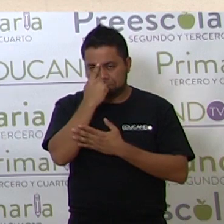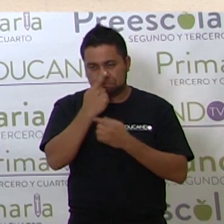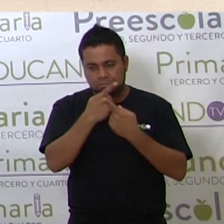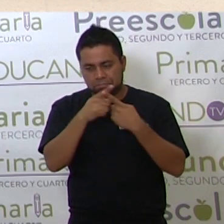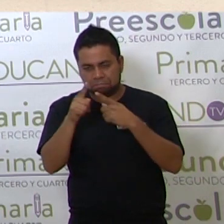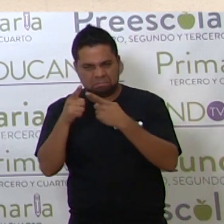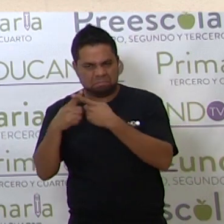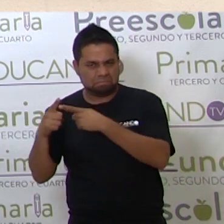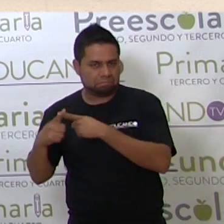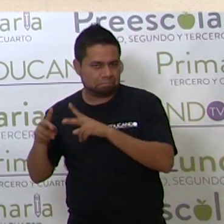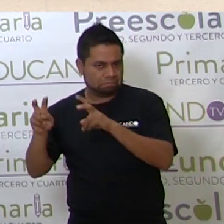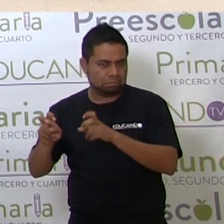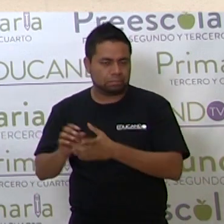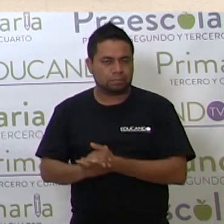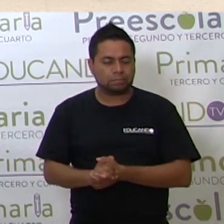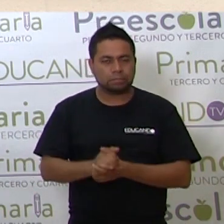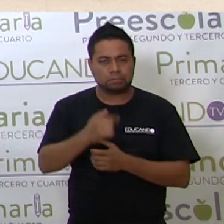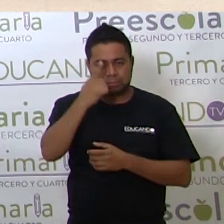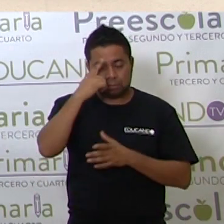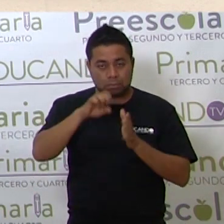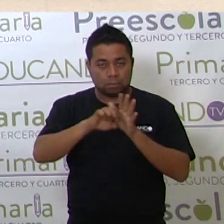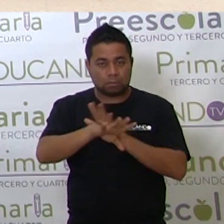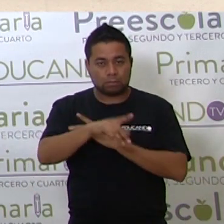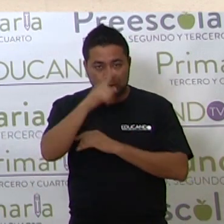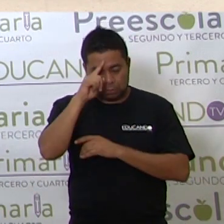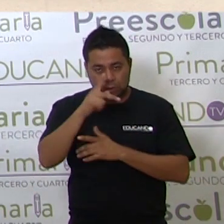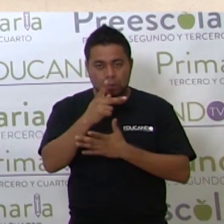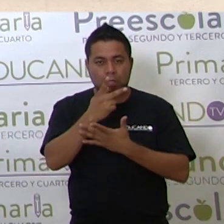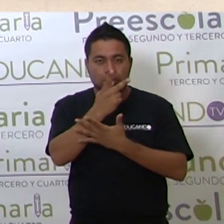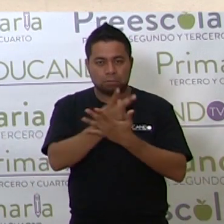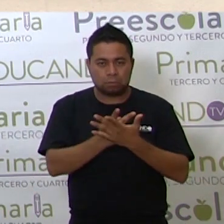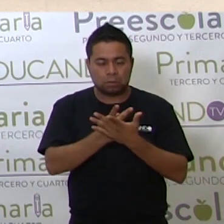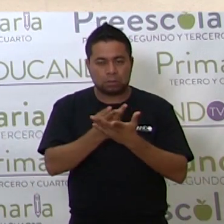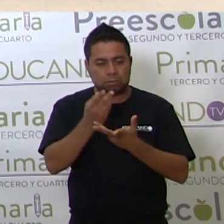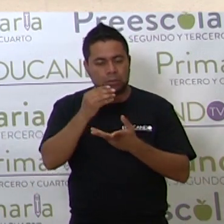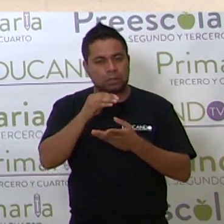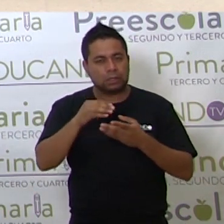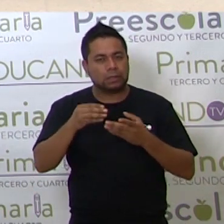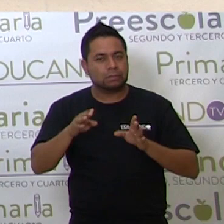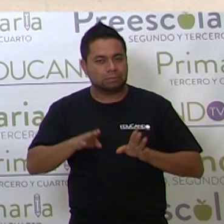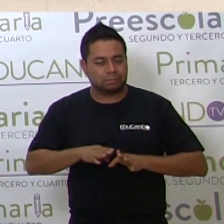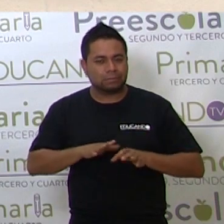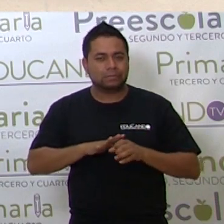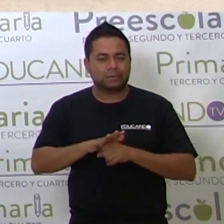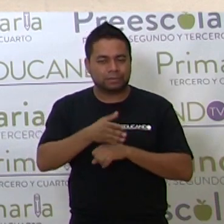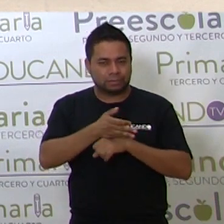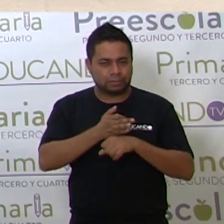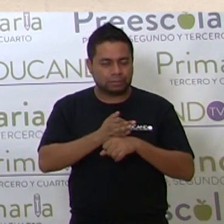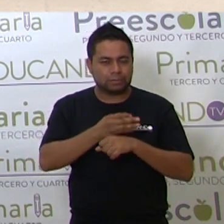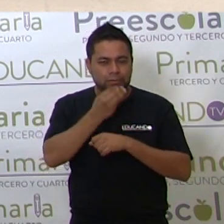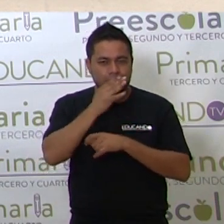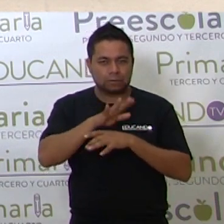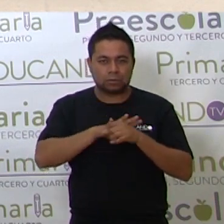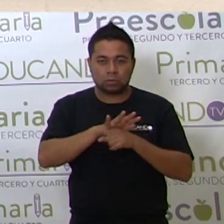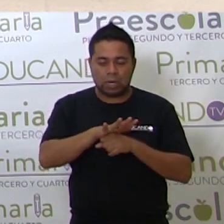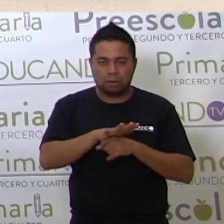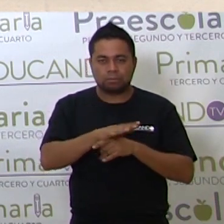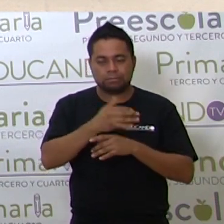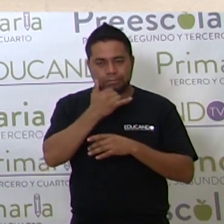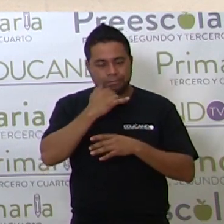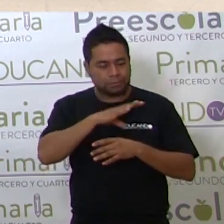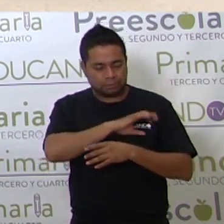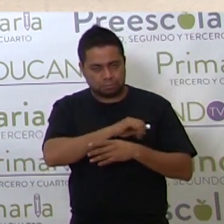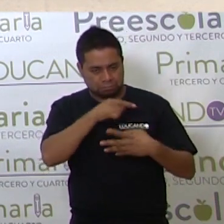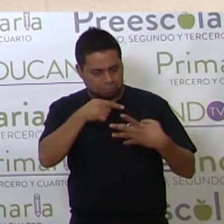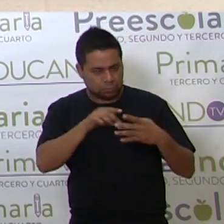otro tipo y los programas los programas son los elementos favoritos que utilizan son los gadgets que